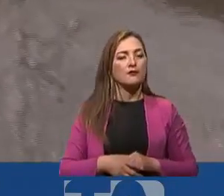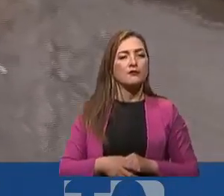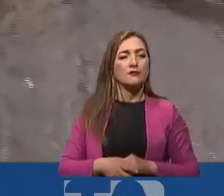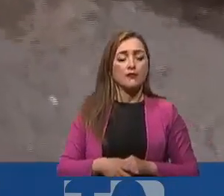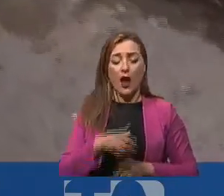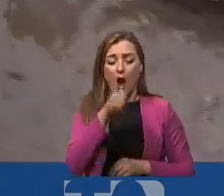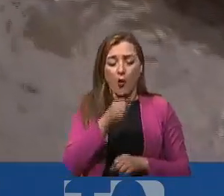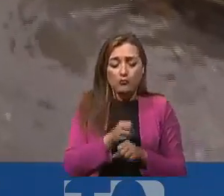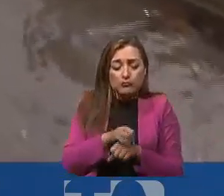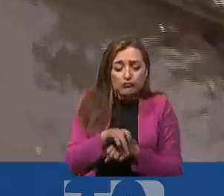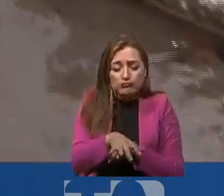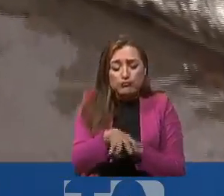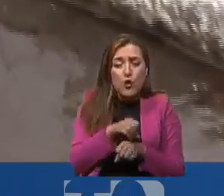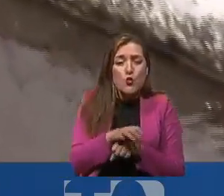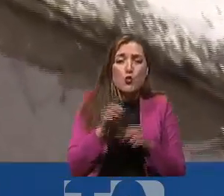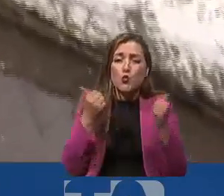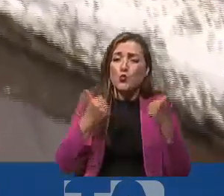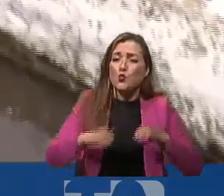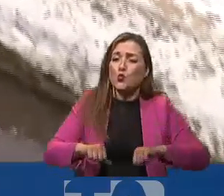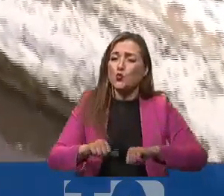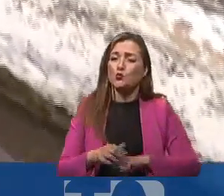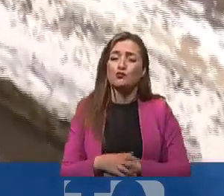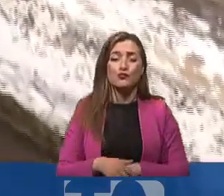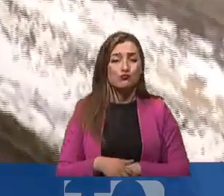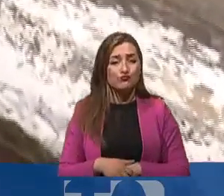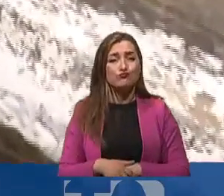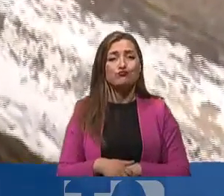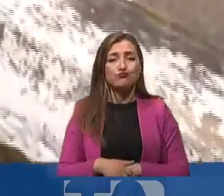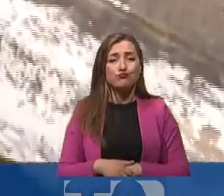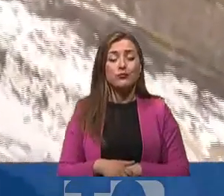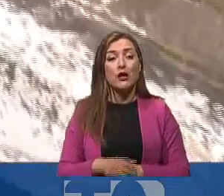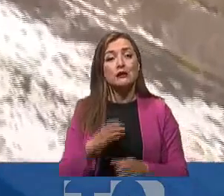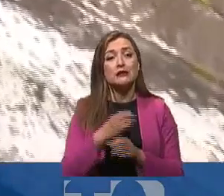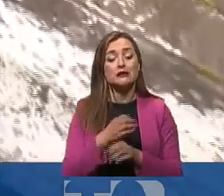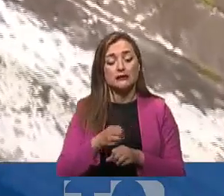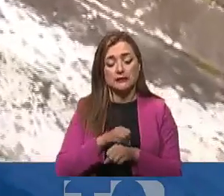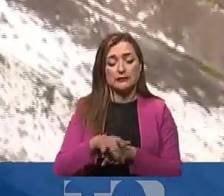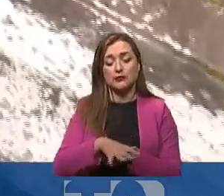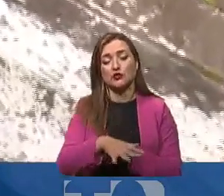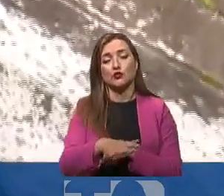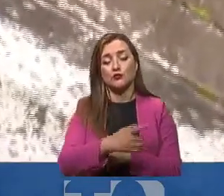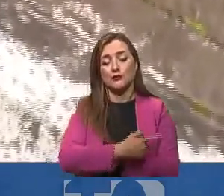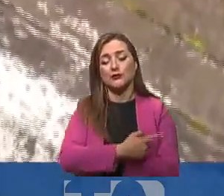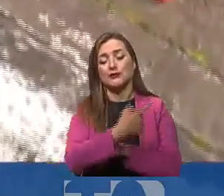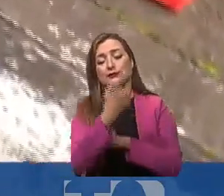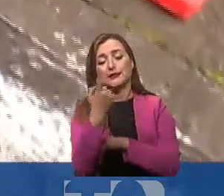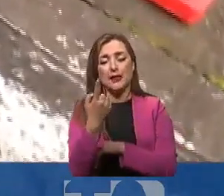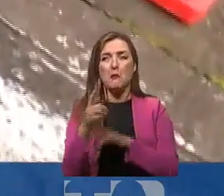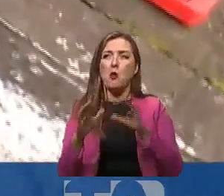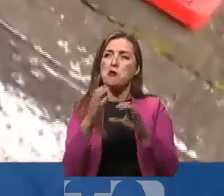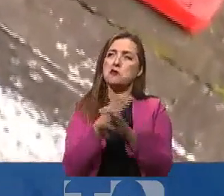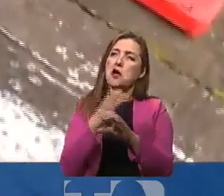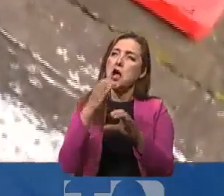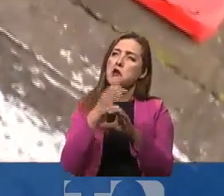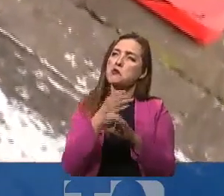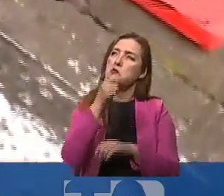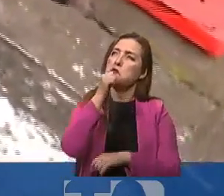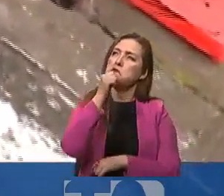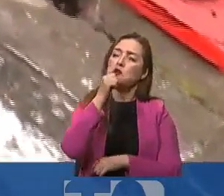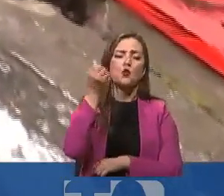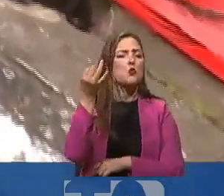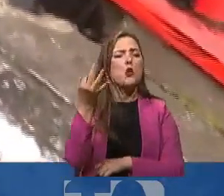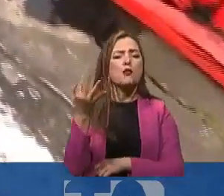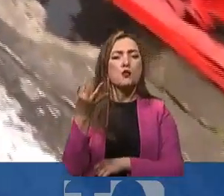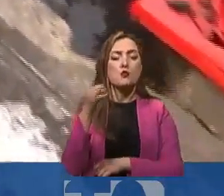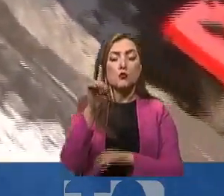ver la cantidad de agua que se desperdicia. Habíamos hecho un cálculo que aquí se desperdicia cada día el volumen de agua